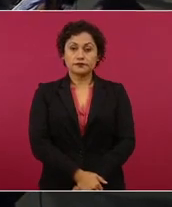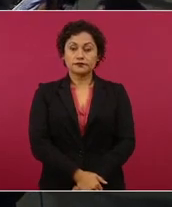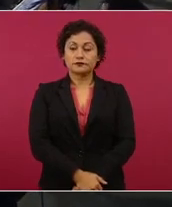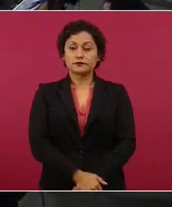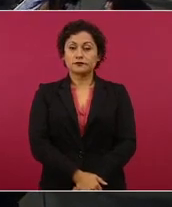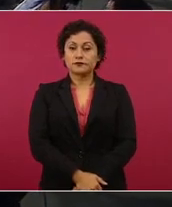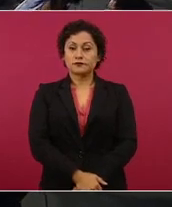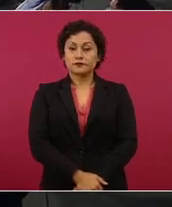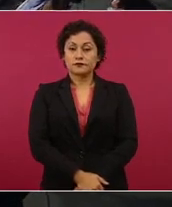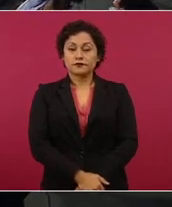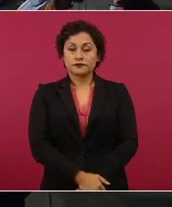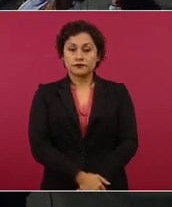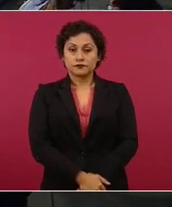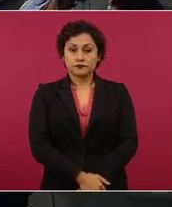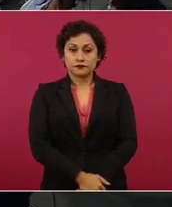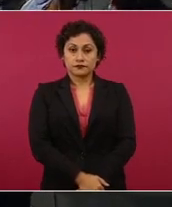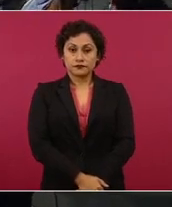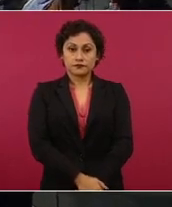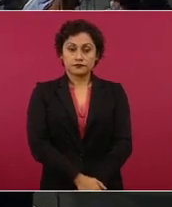que…